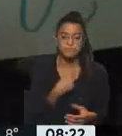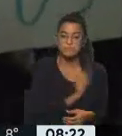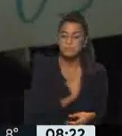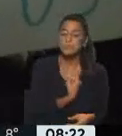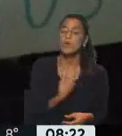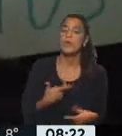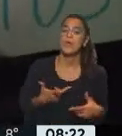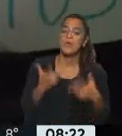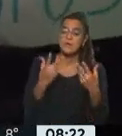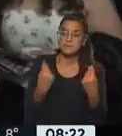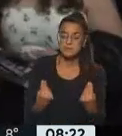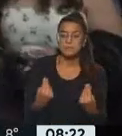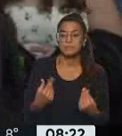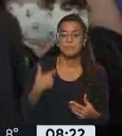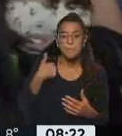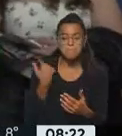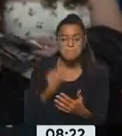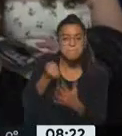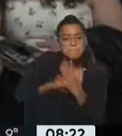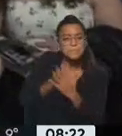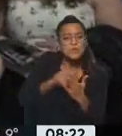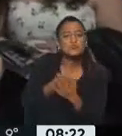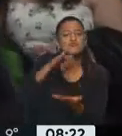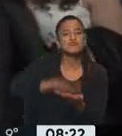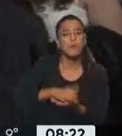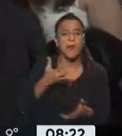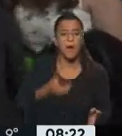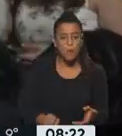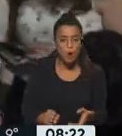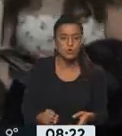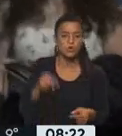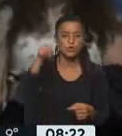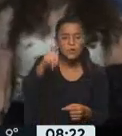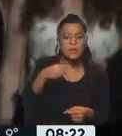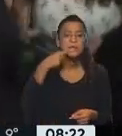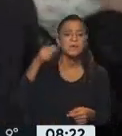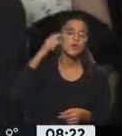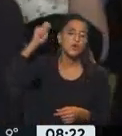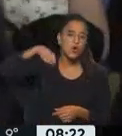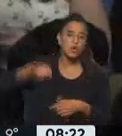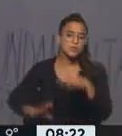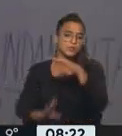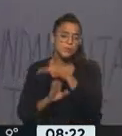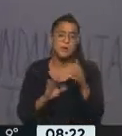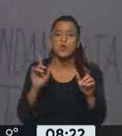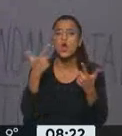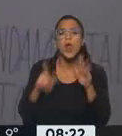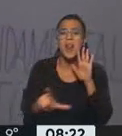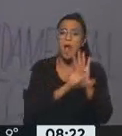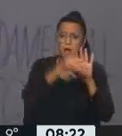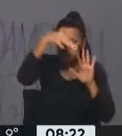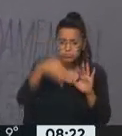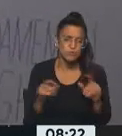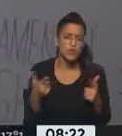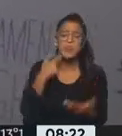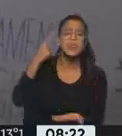en que militamos sobre el aborto es que esta corte suprema no tiene legitimidad no